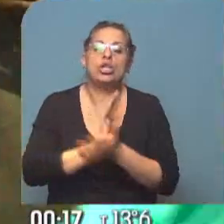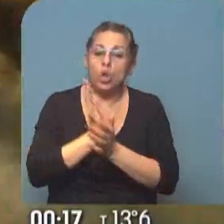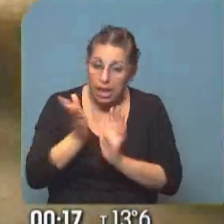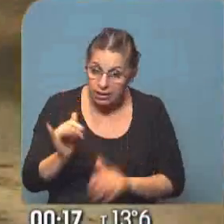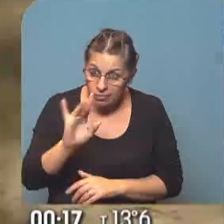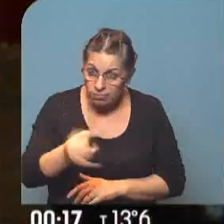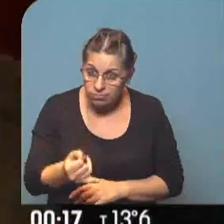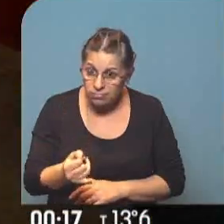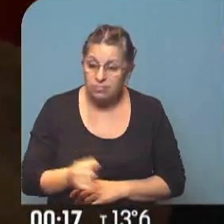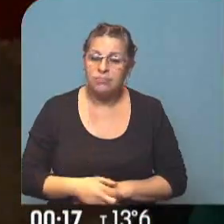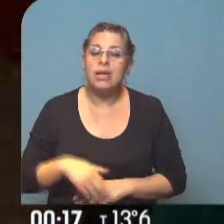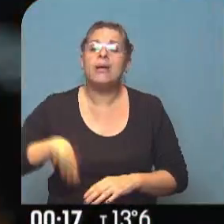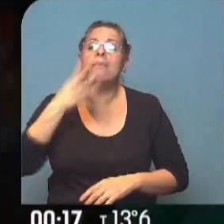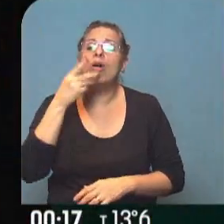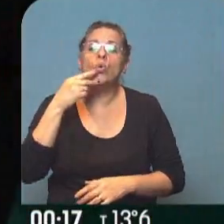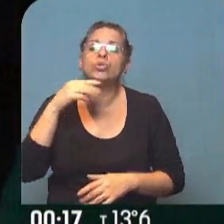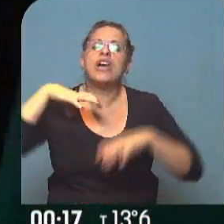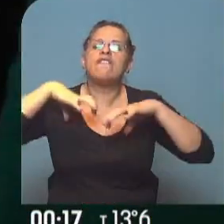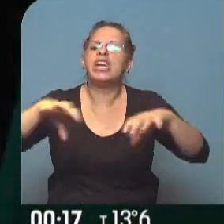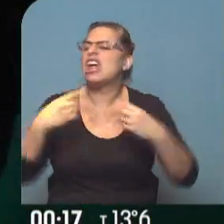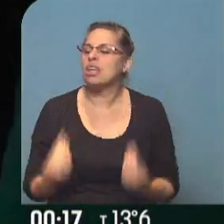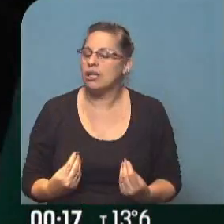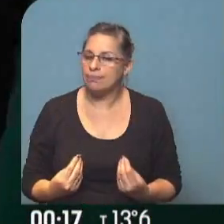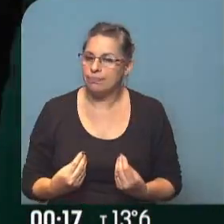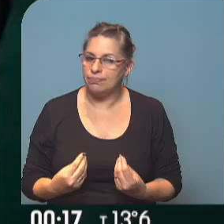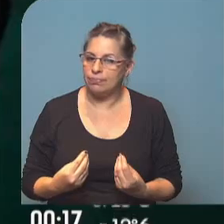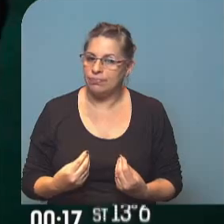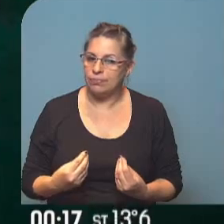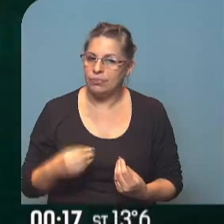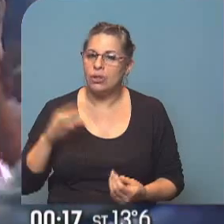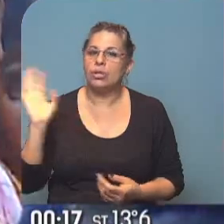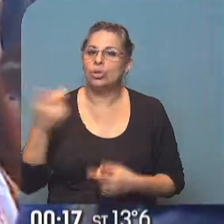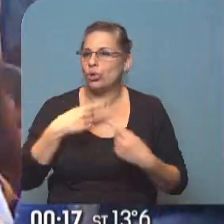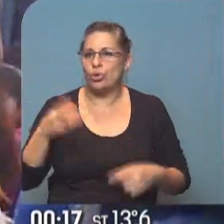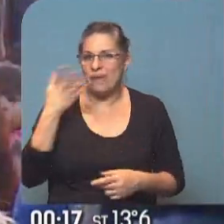¿Qué es lo que más te gusta de la feria? De todas las cosas.